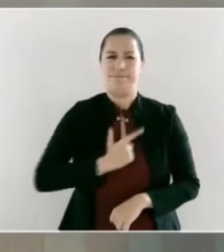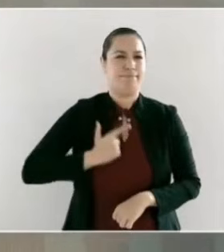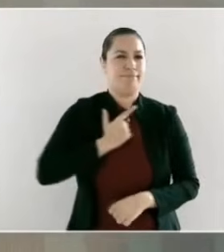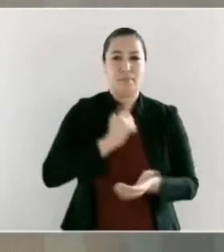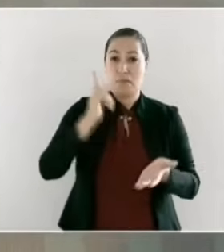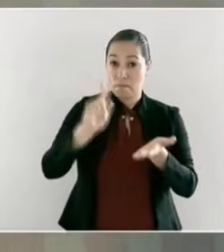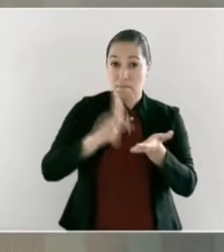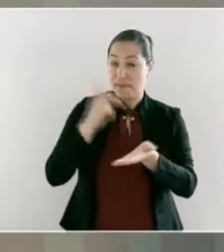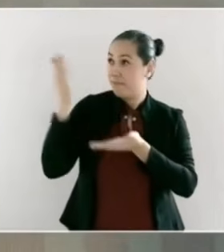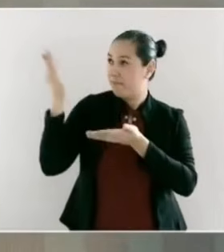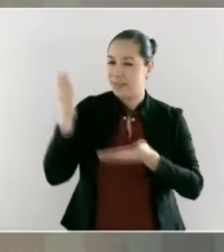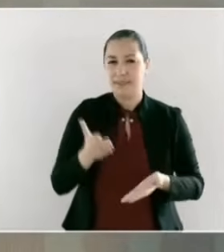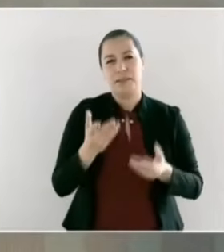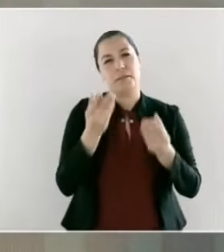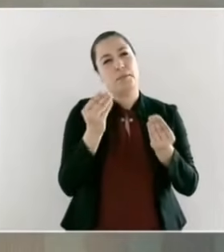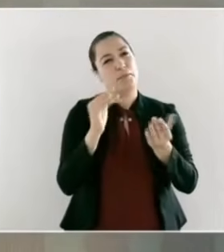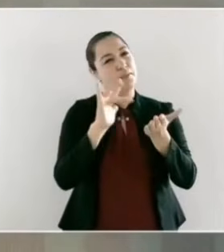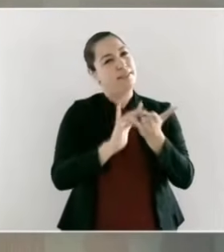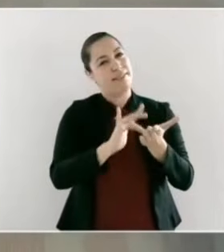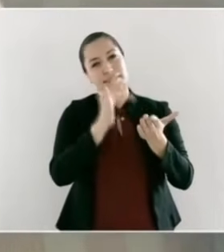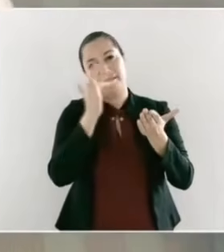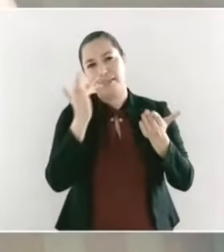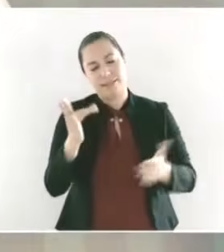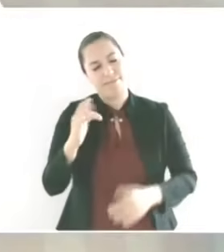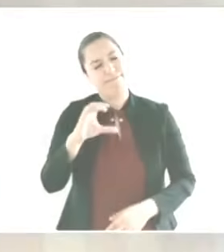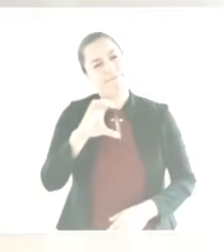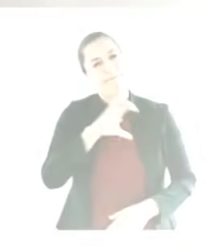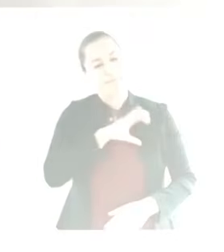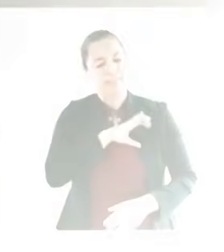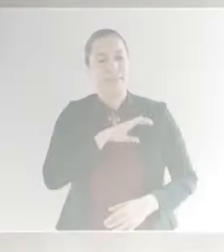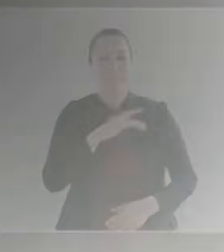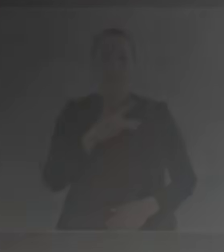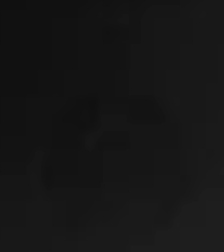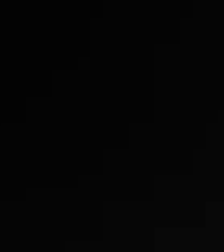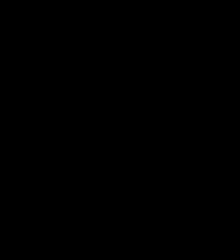nuevo en Culiacán. Muchas gracias de todo corazón. Muchas gracias.